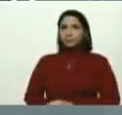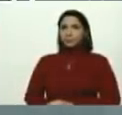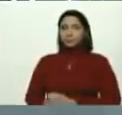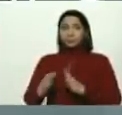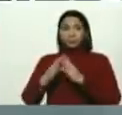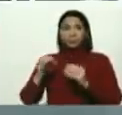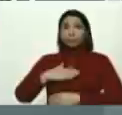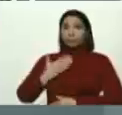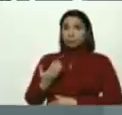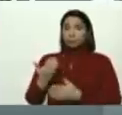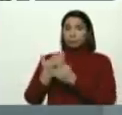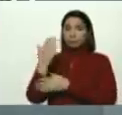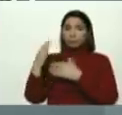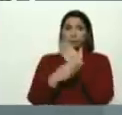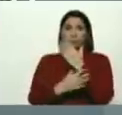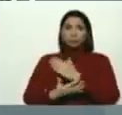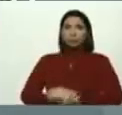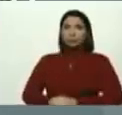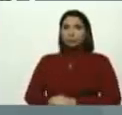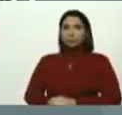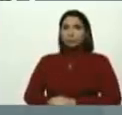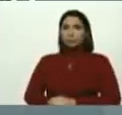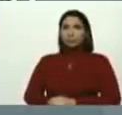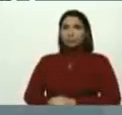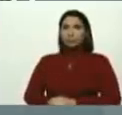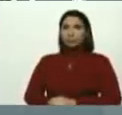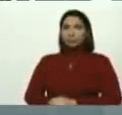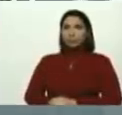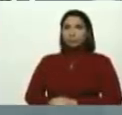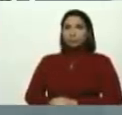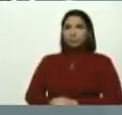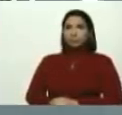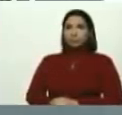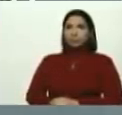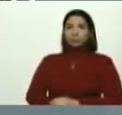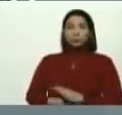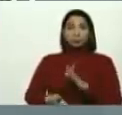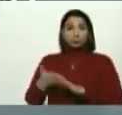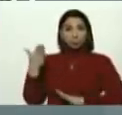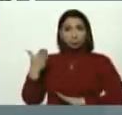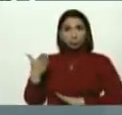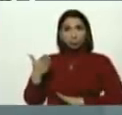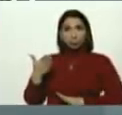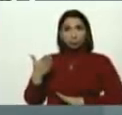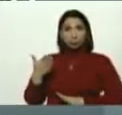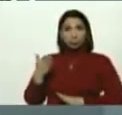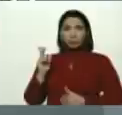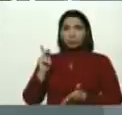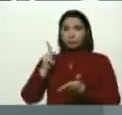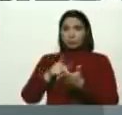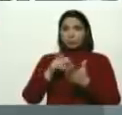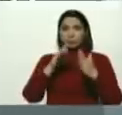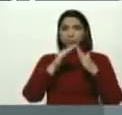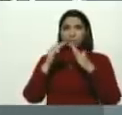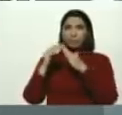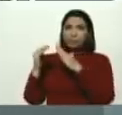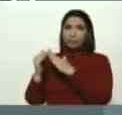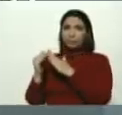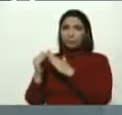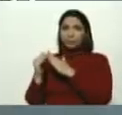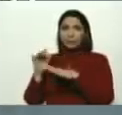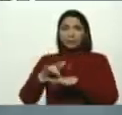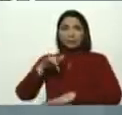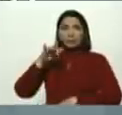que pueda, guantes. Y al salir, al llegar a la casa,